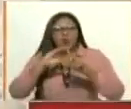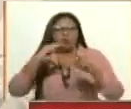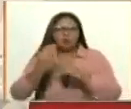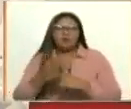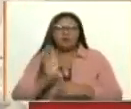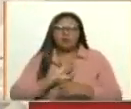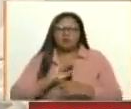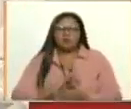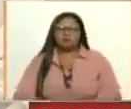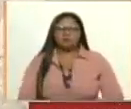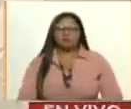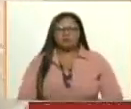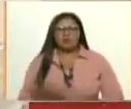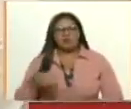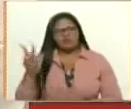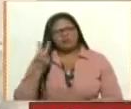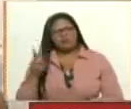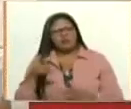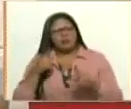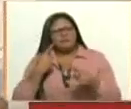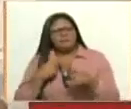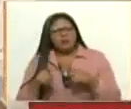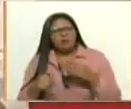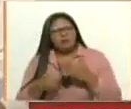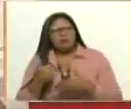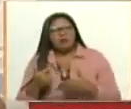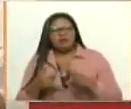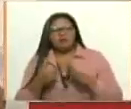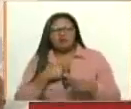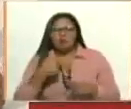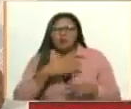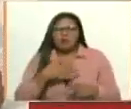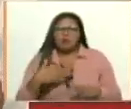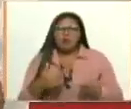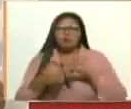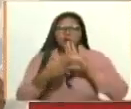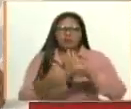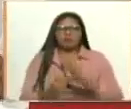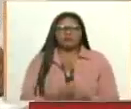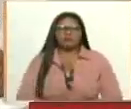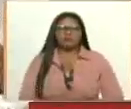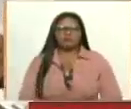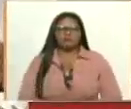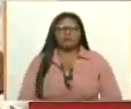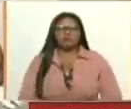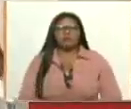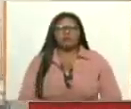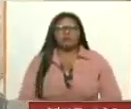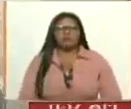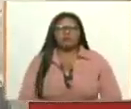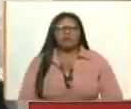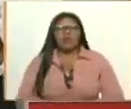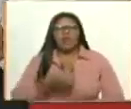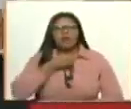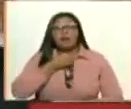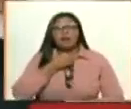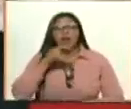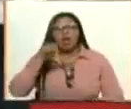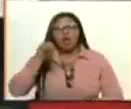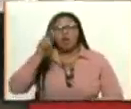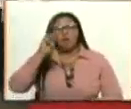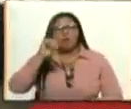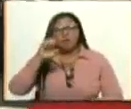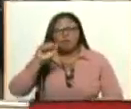de la nación venezolana. Pero sin más preámbulo, quiero darle la palabra al padre Numa Molina, quien junto